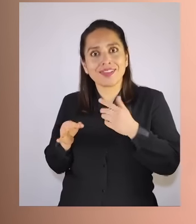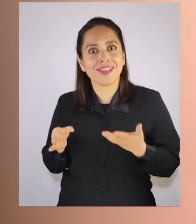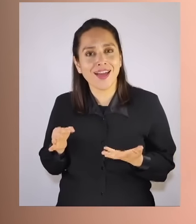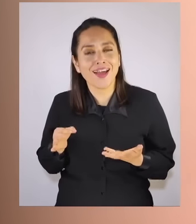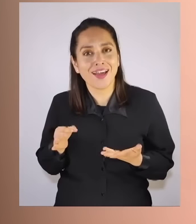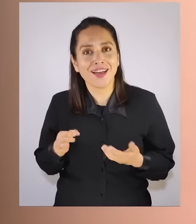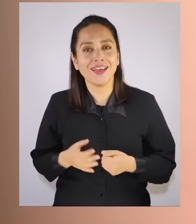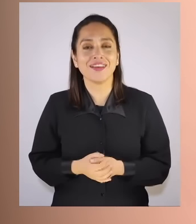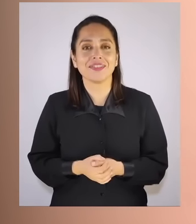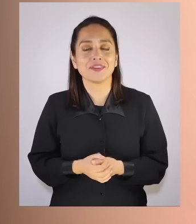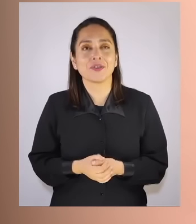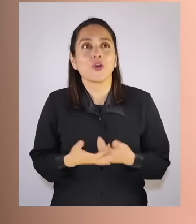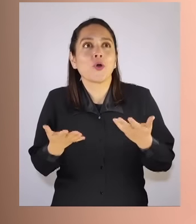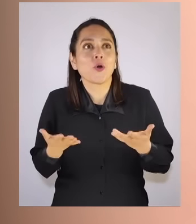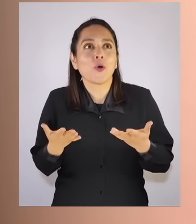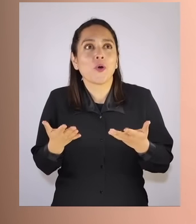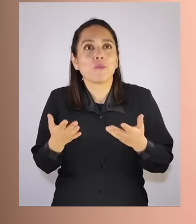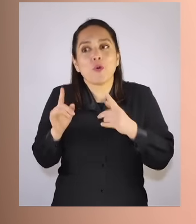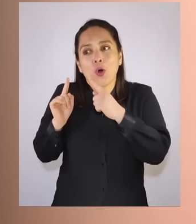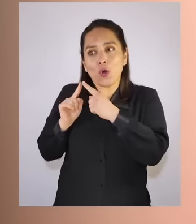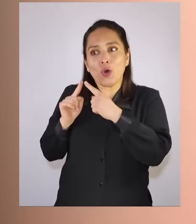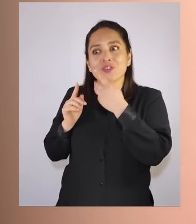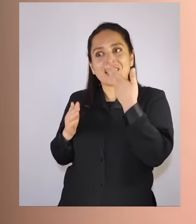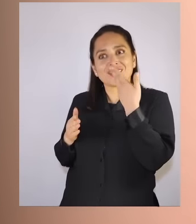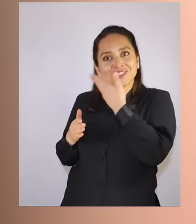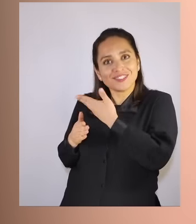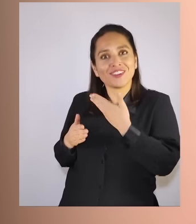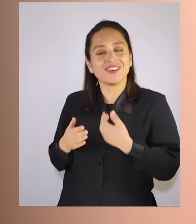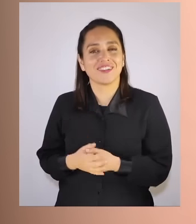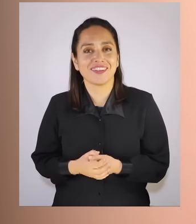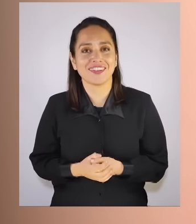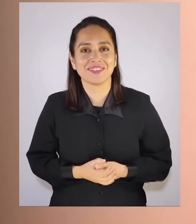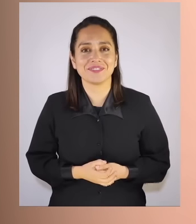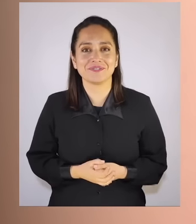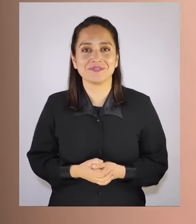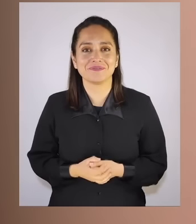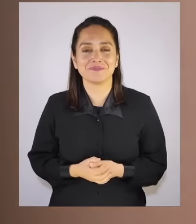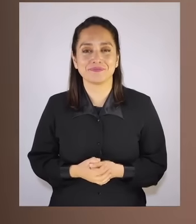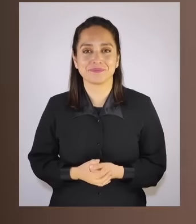Sería, no sé, como un punto de contacto con él.